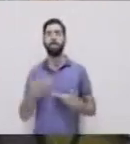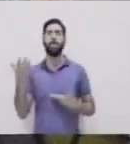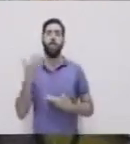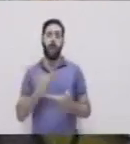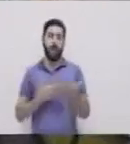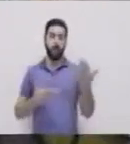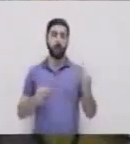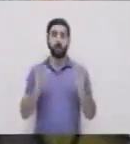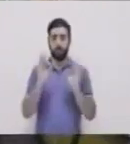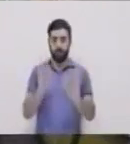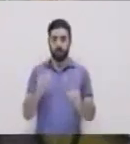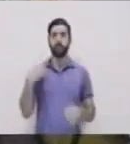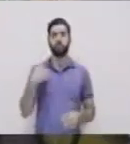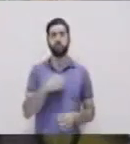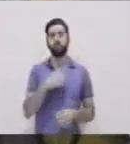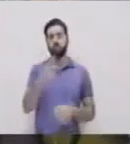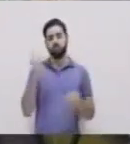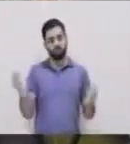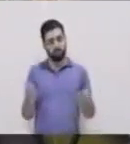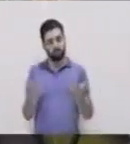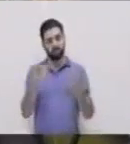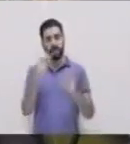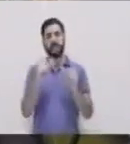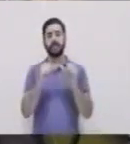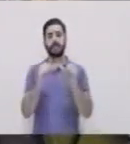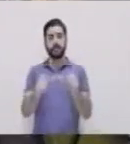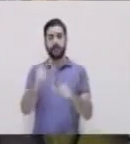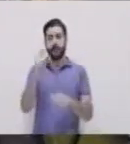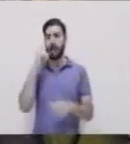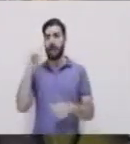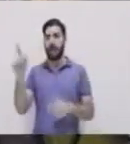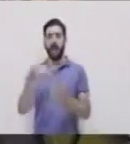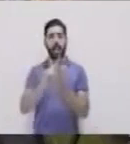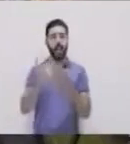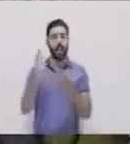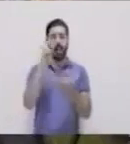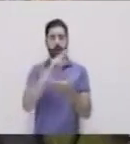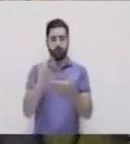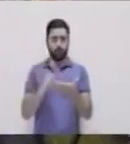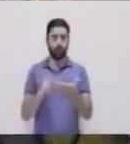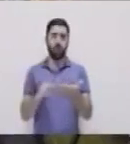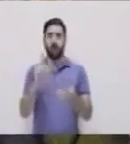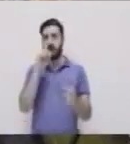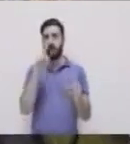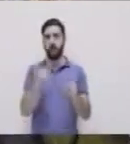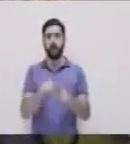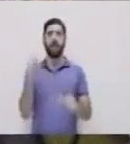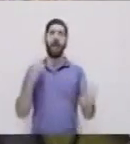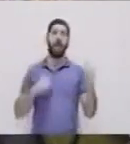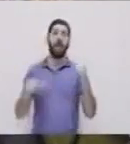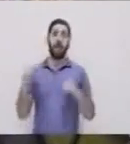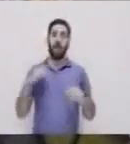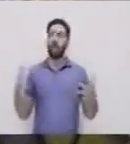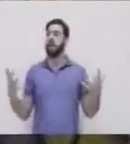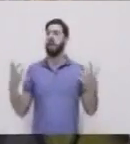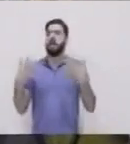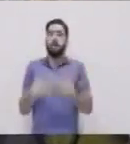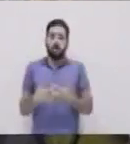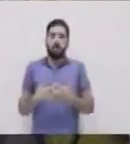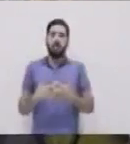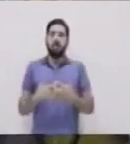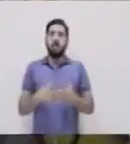Caudal. Te motivamos a que sigas en esa dinámica de lectura y de arte. Combinando